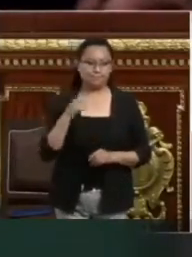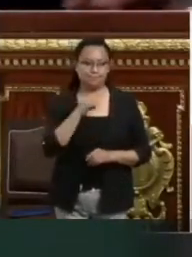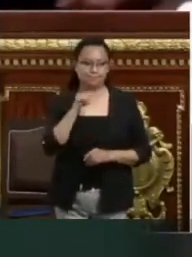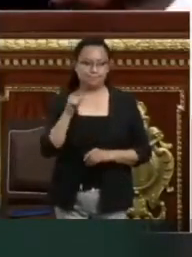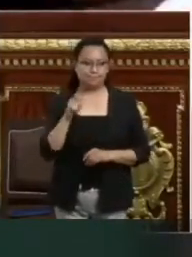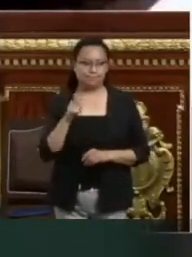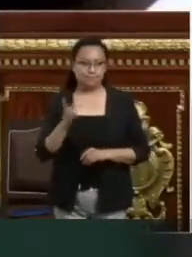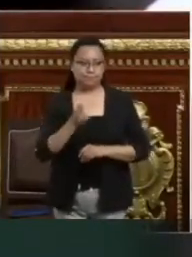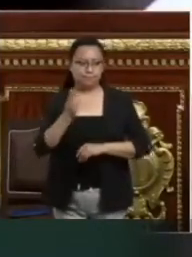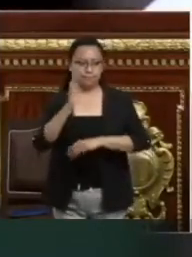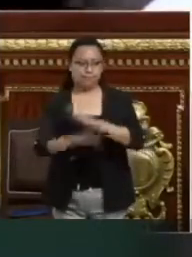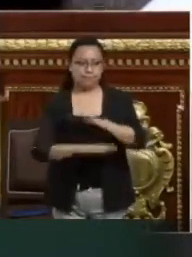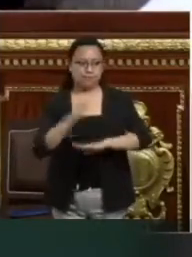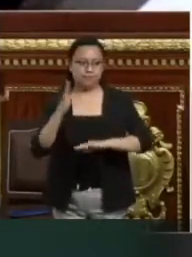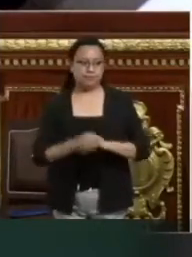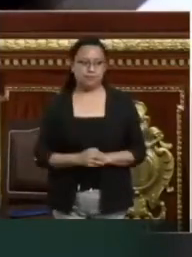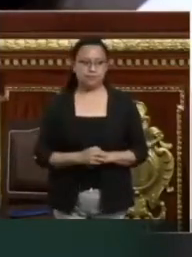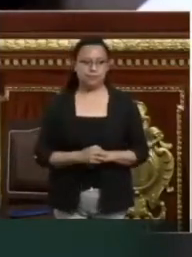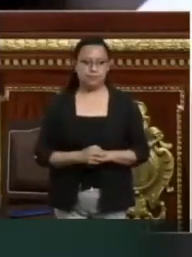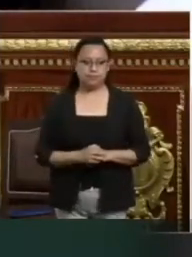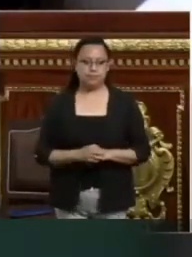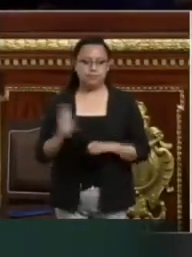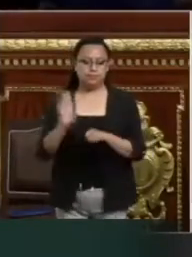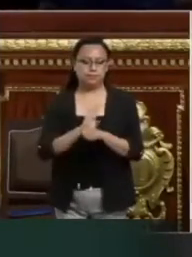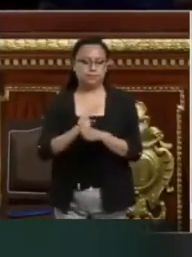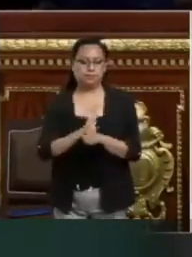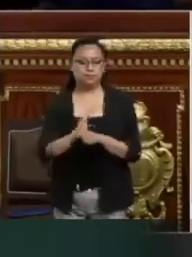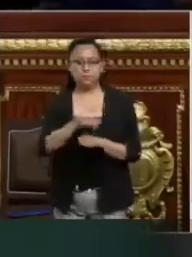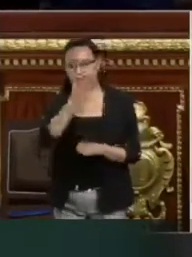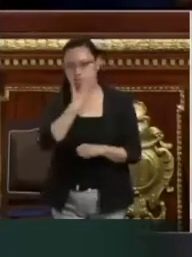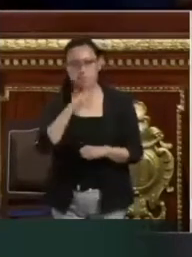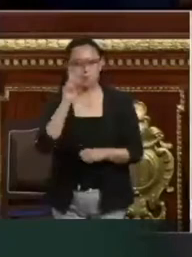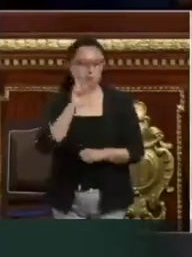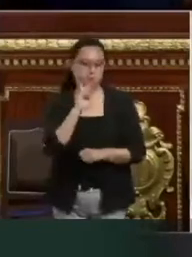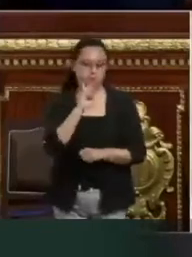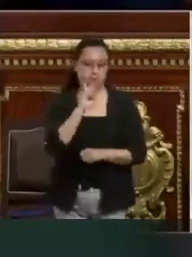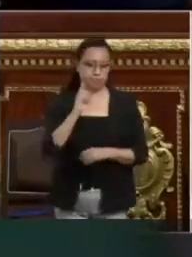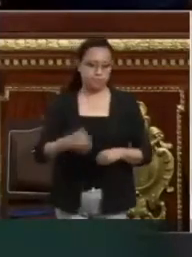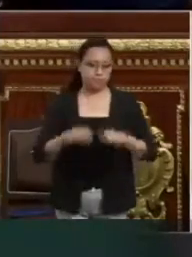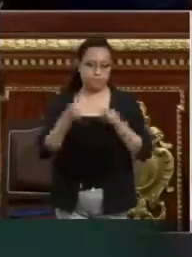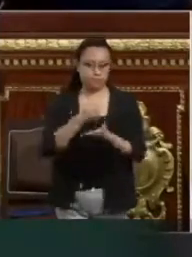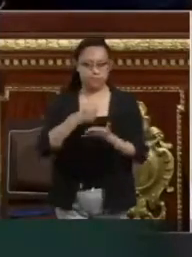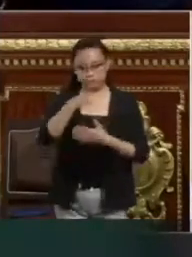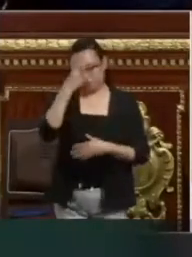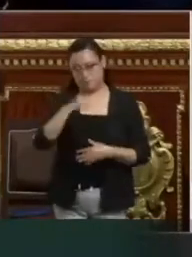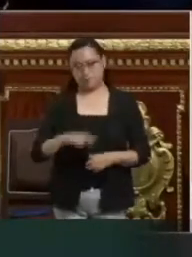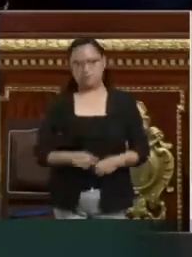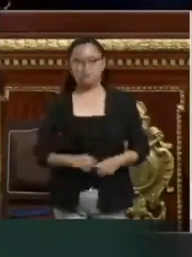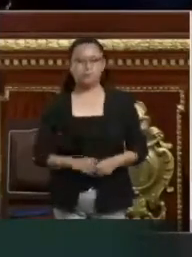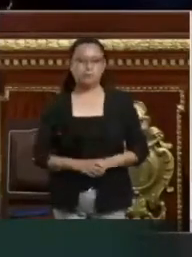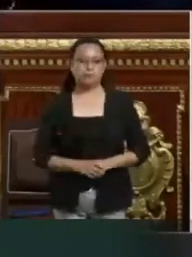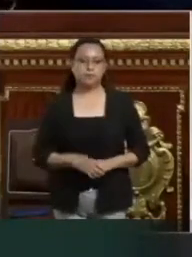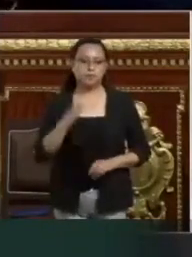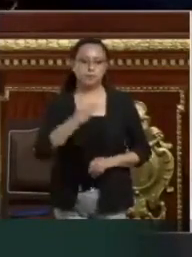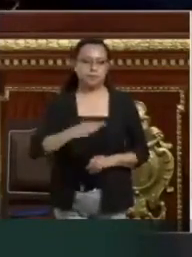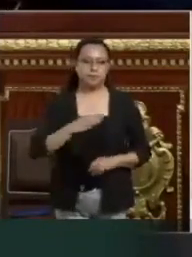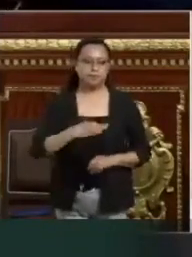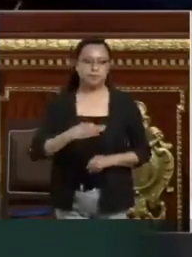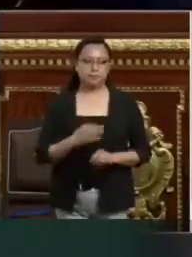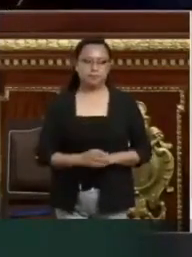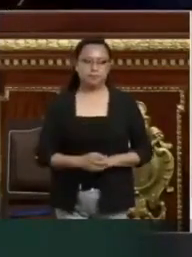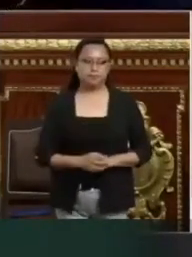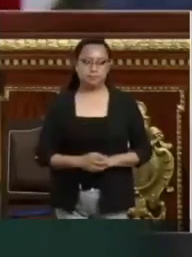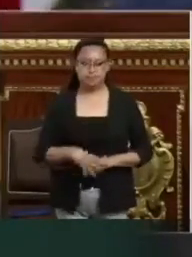Senado, nombramientos de jueces de la Suprema Corte, creación de la Fiscalía General de la República, desarrollo de la reforma educativa y temas